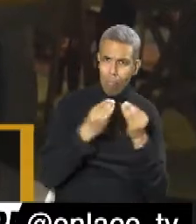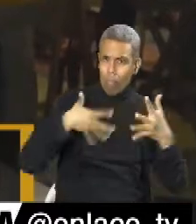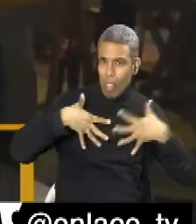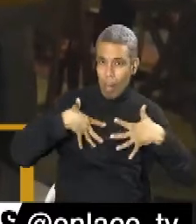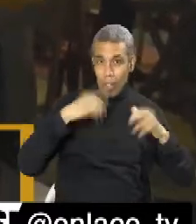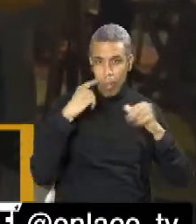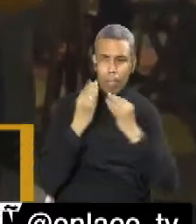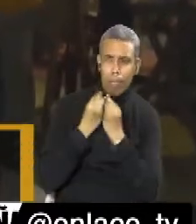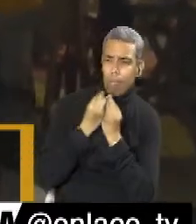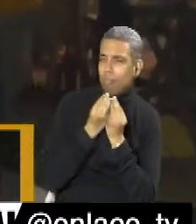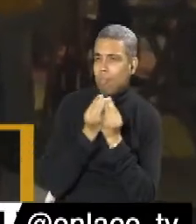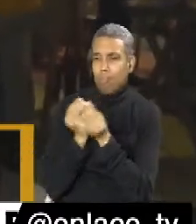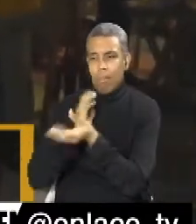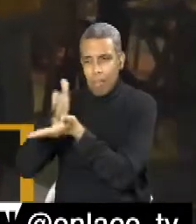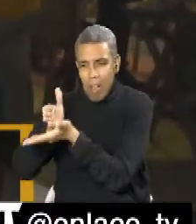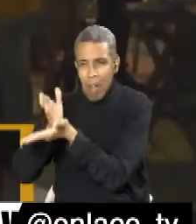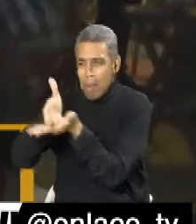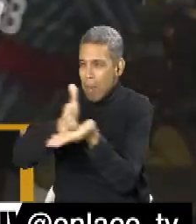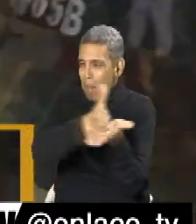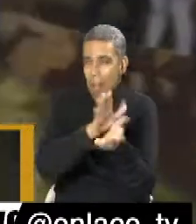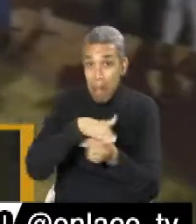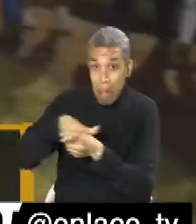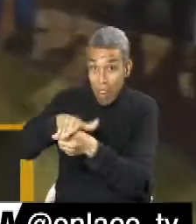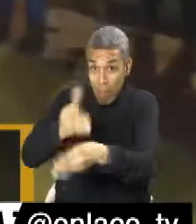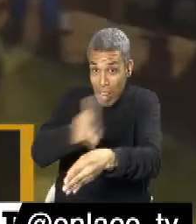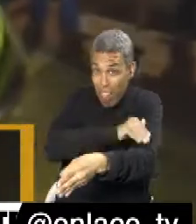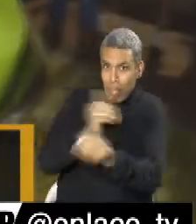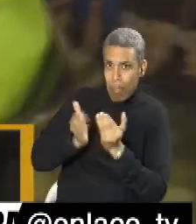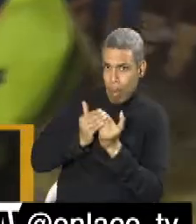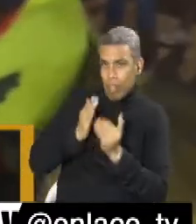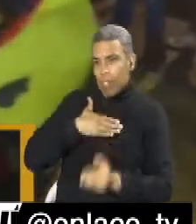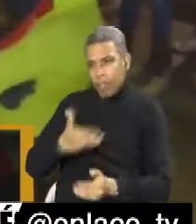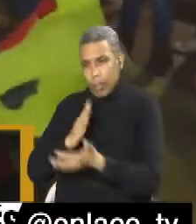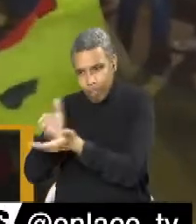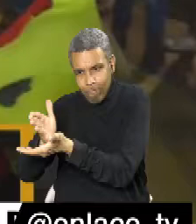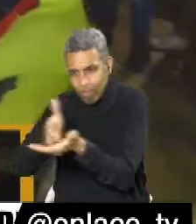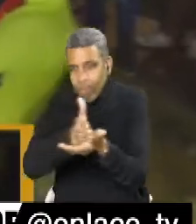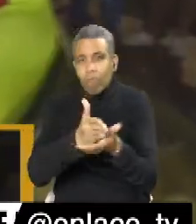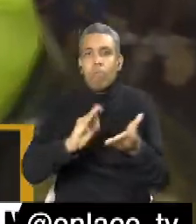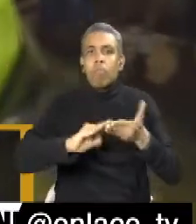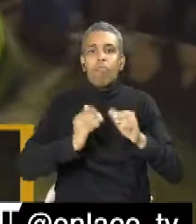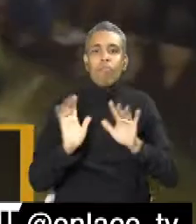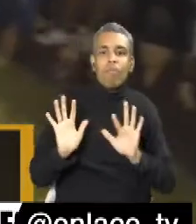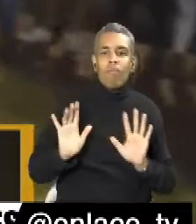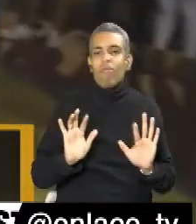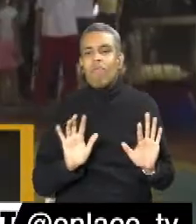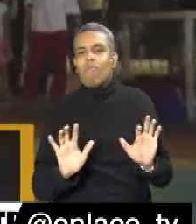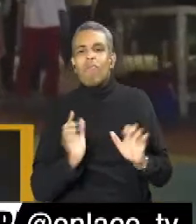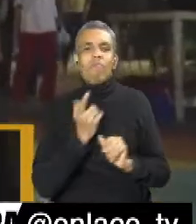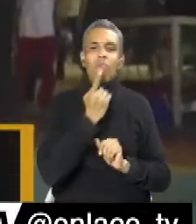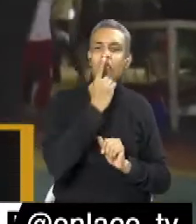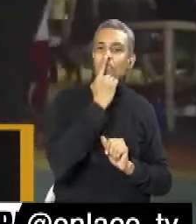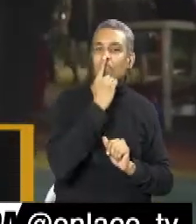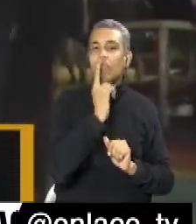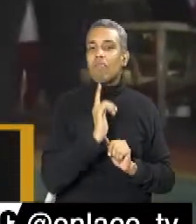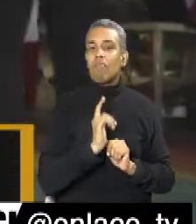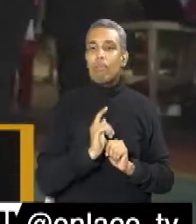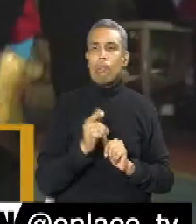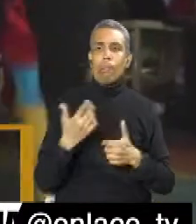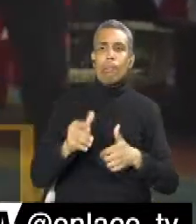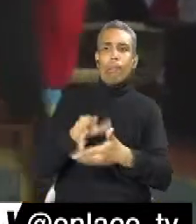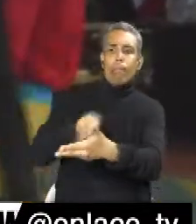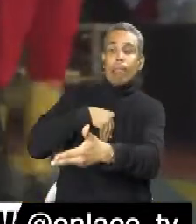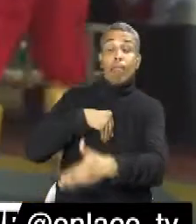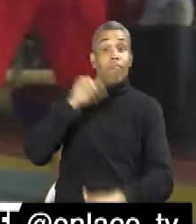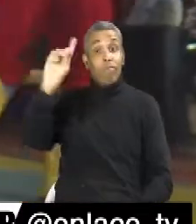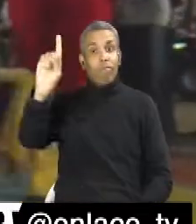Comunal, y hoy, en el día de hoy, pues la tenemos aquí en el Parque de la Vida. El público presente en el Parque de la Vida conoció a Rufino y se comprometió a no imitar su mal